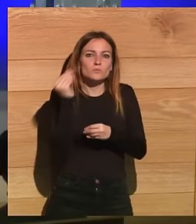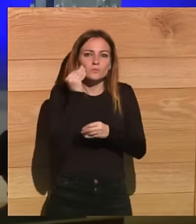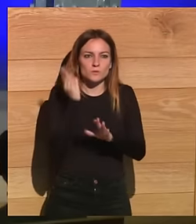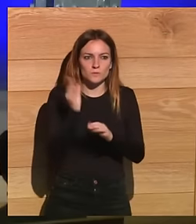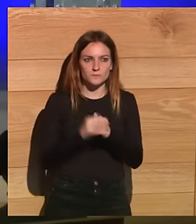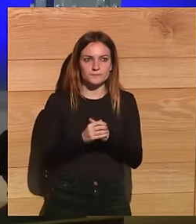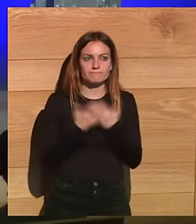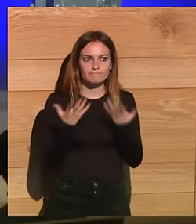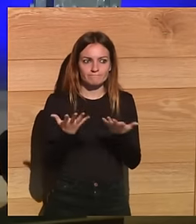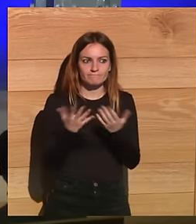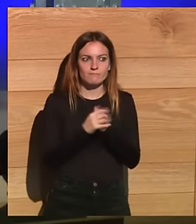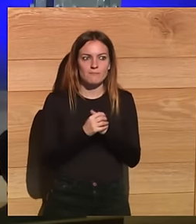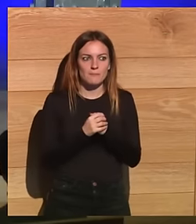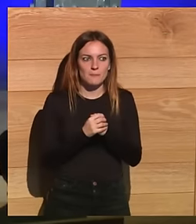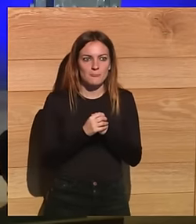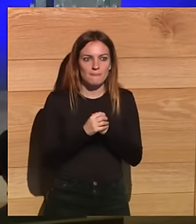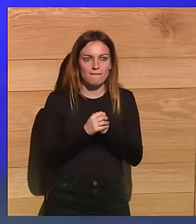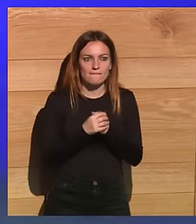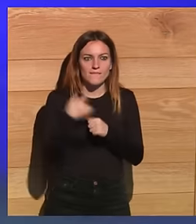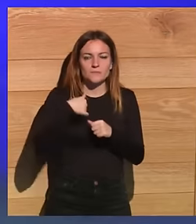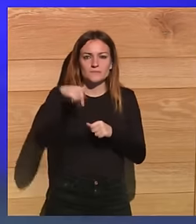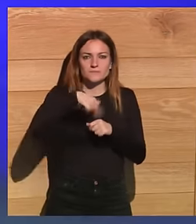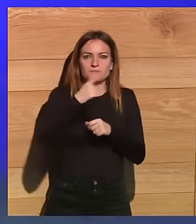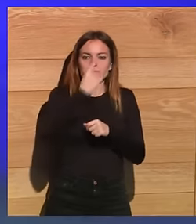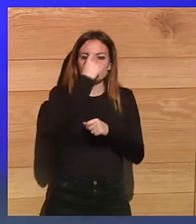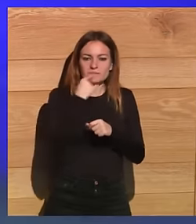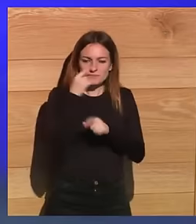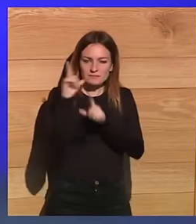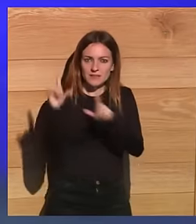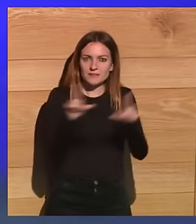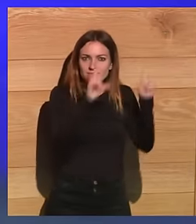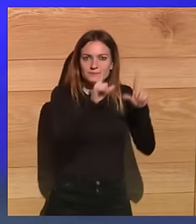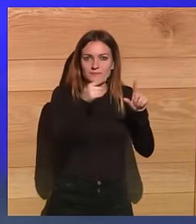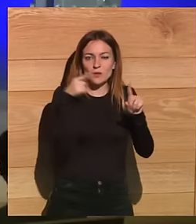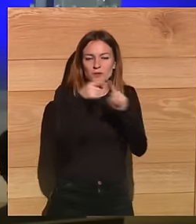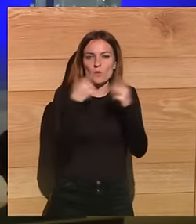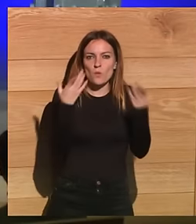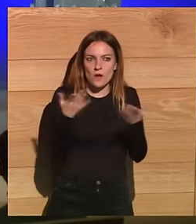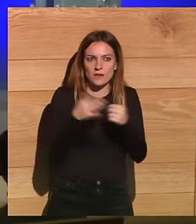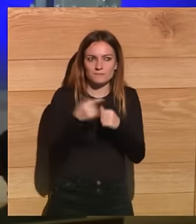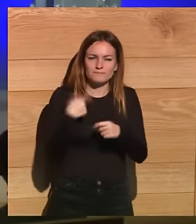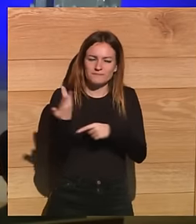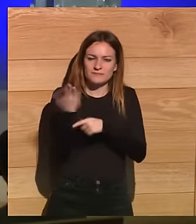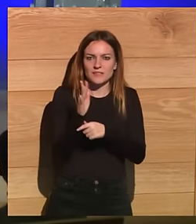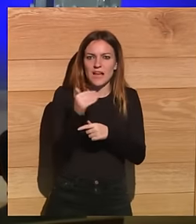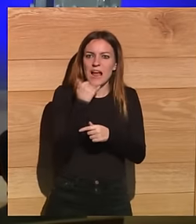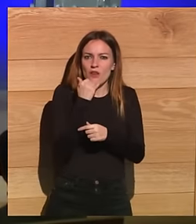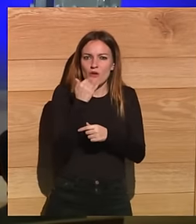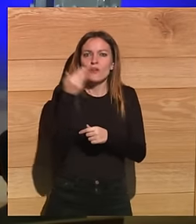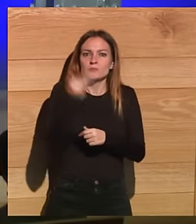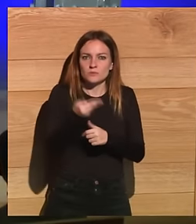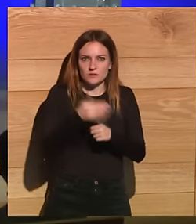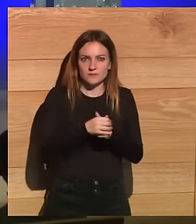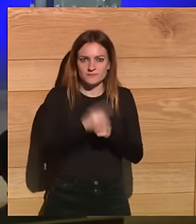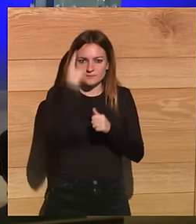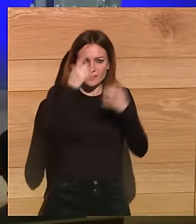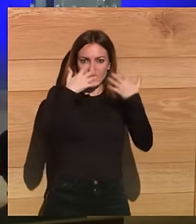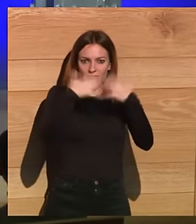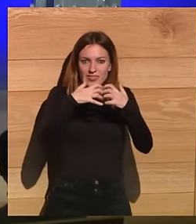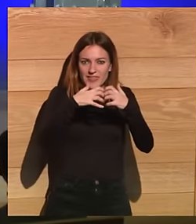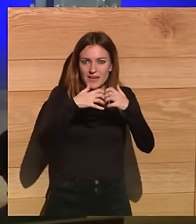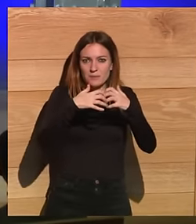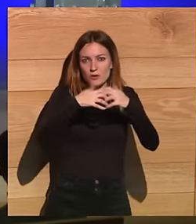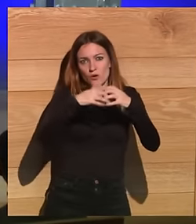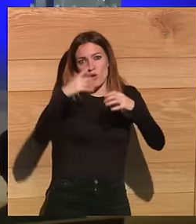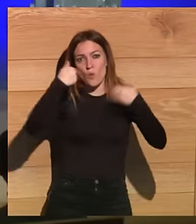Y, bueno, utilizo esta imagen también para ilustrar un aspecto bastante importante. Un cerebro humano pide